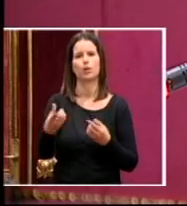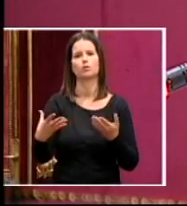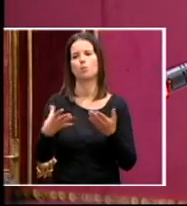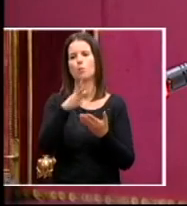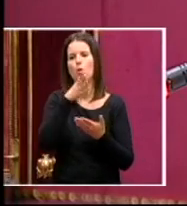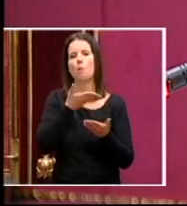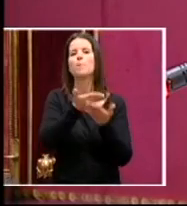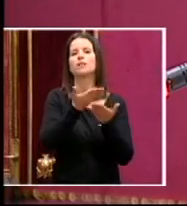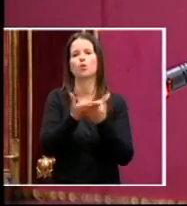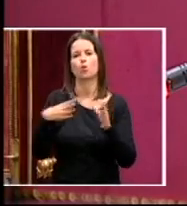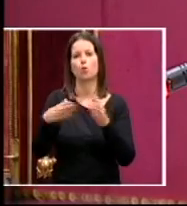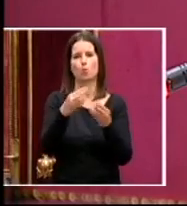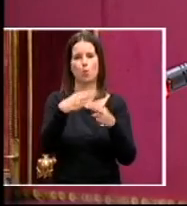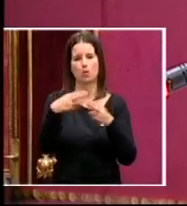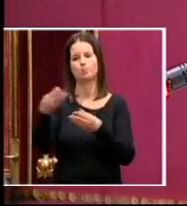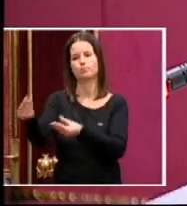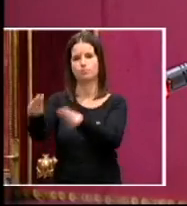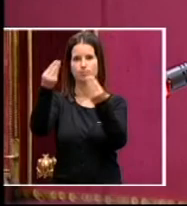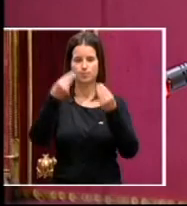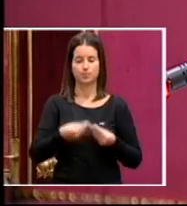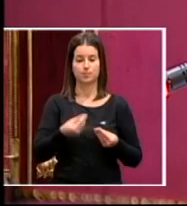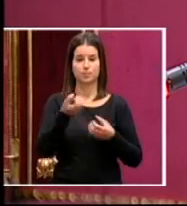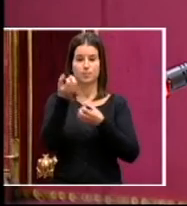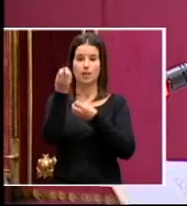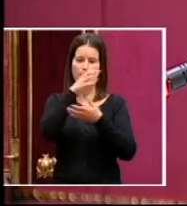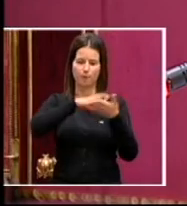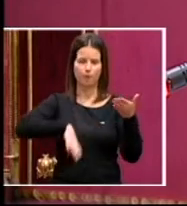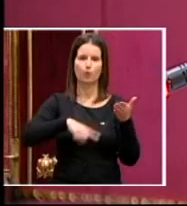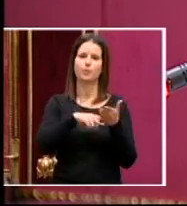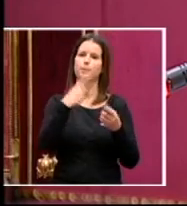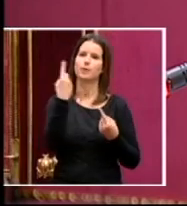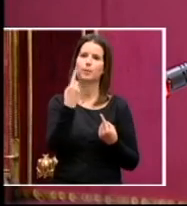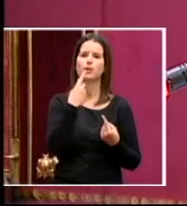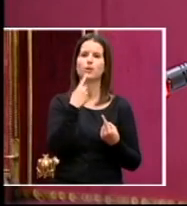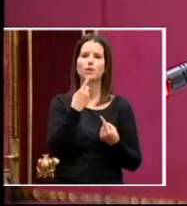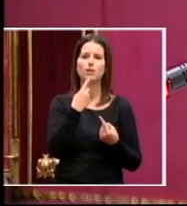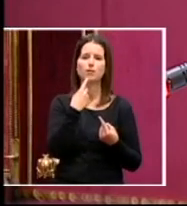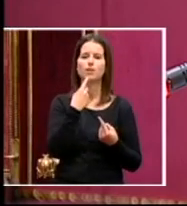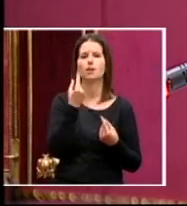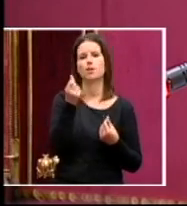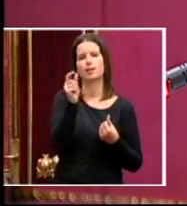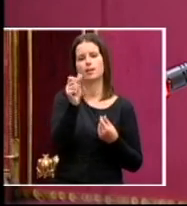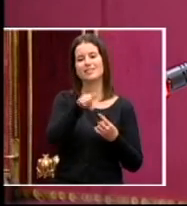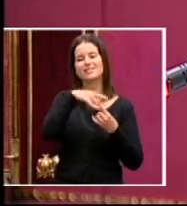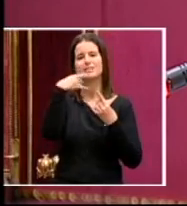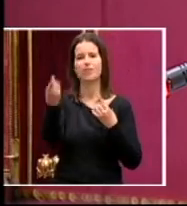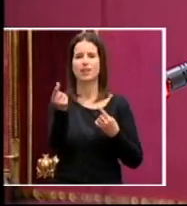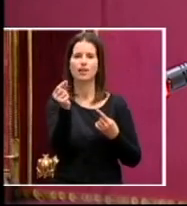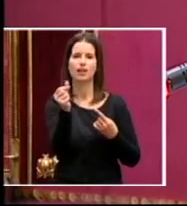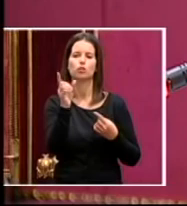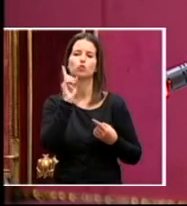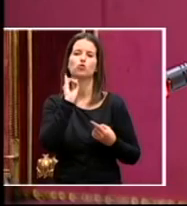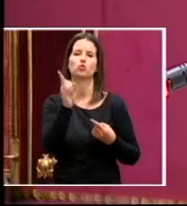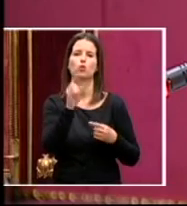municipales. Bueno, en este informe empiezan primero diciendo que la citada transferencia de crédito solo responde a un